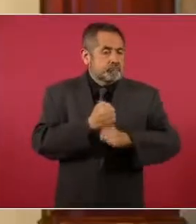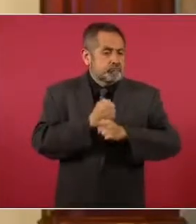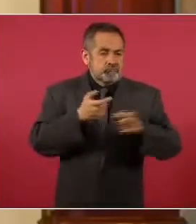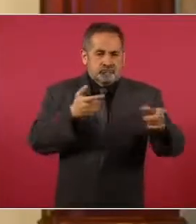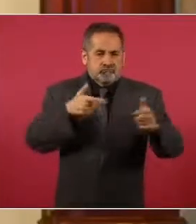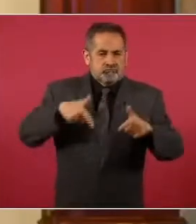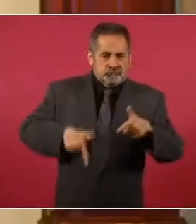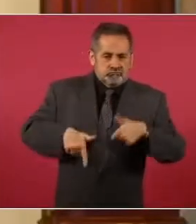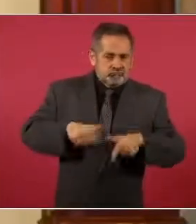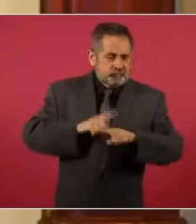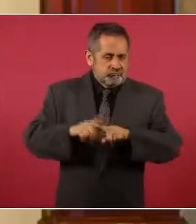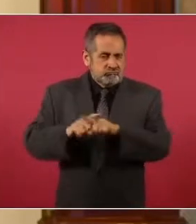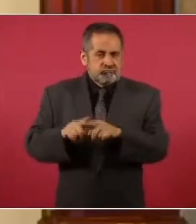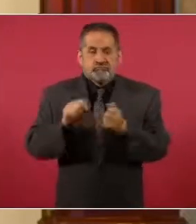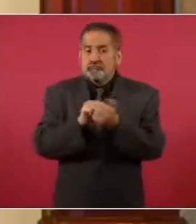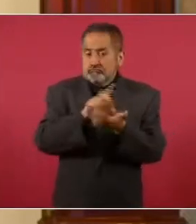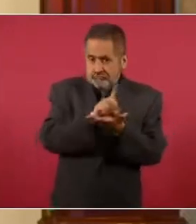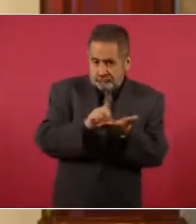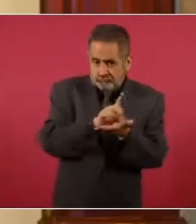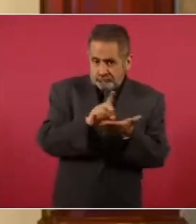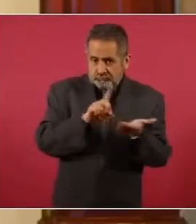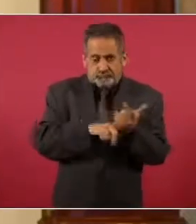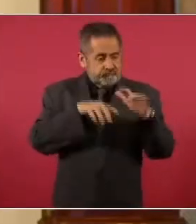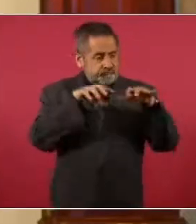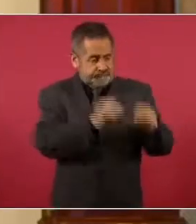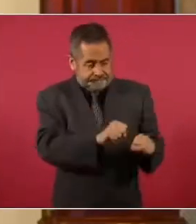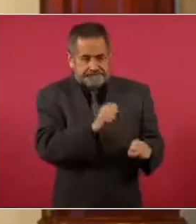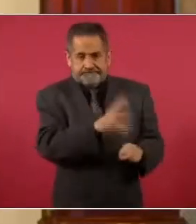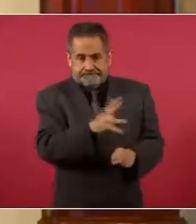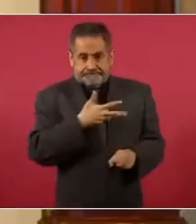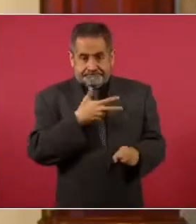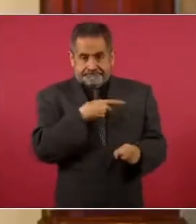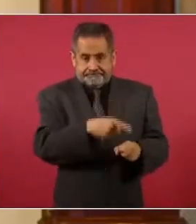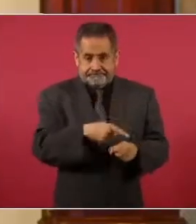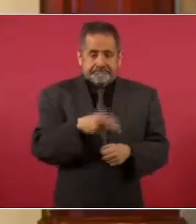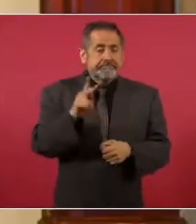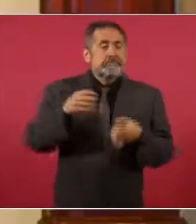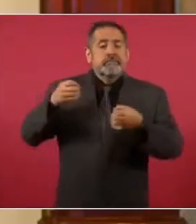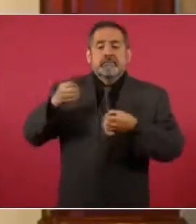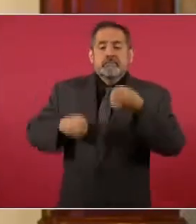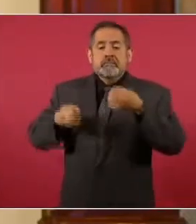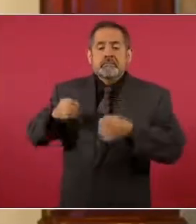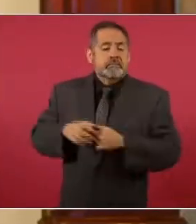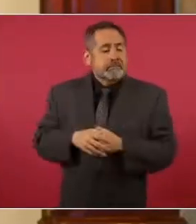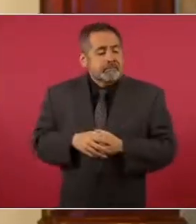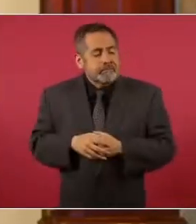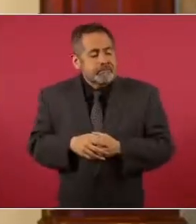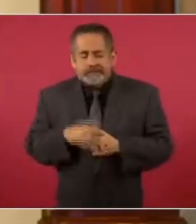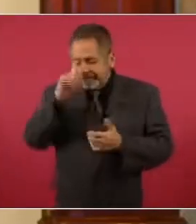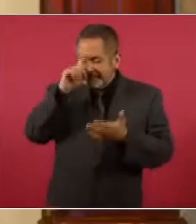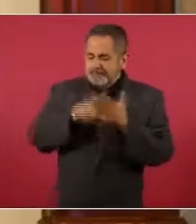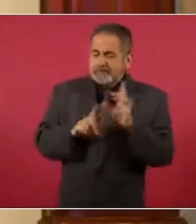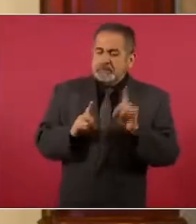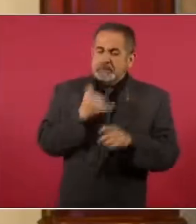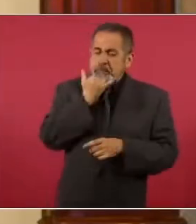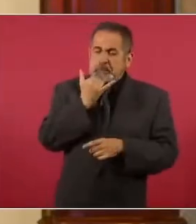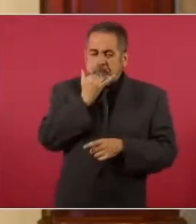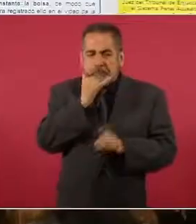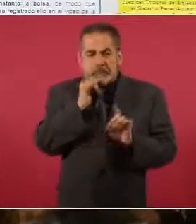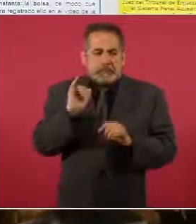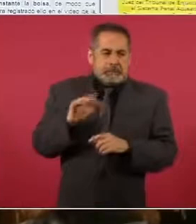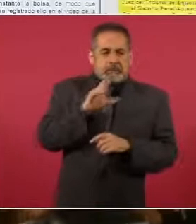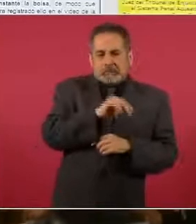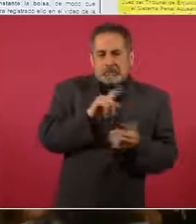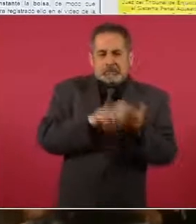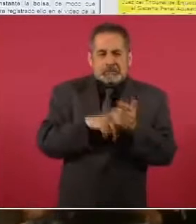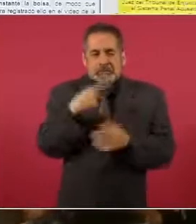armas de fuego y drogas. Sin embargo, para el juez existía duda razonable sobre